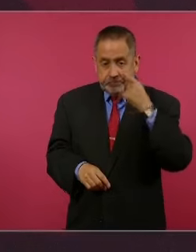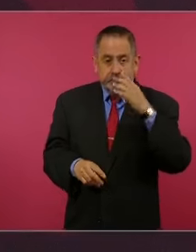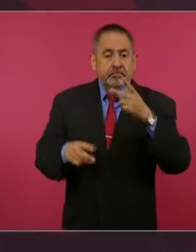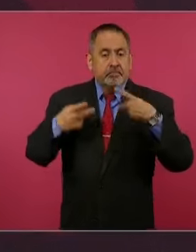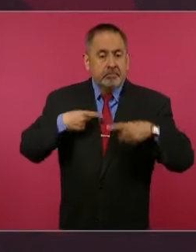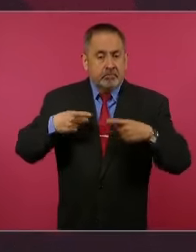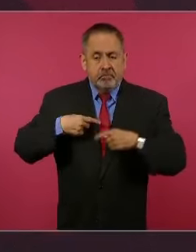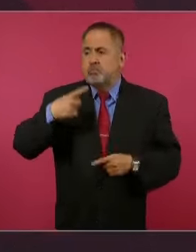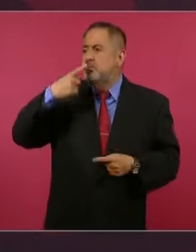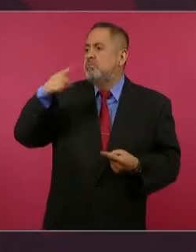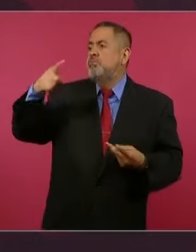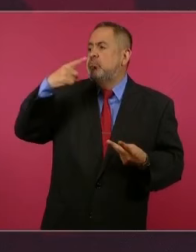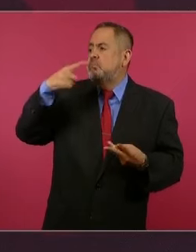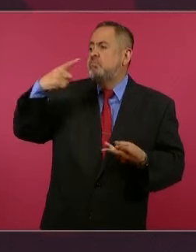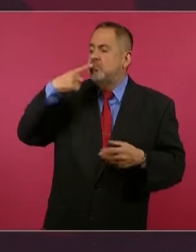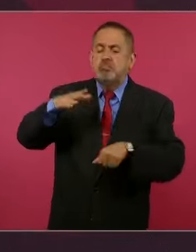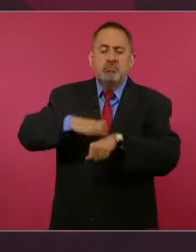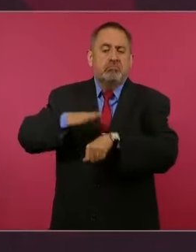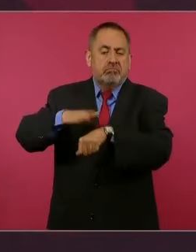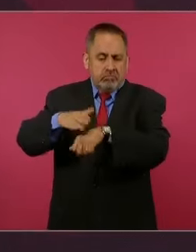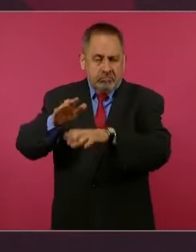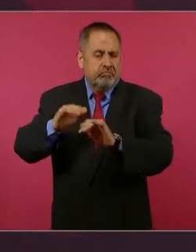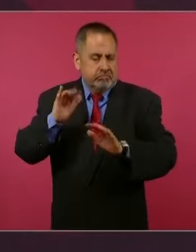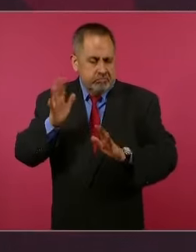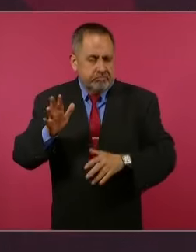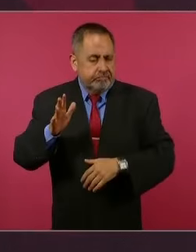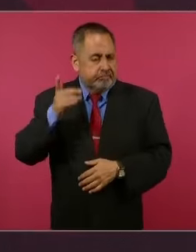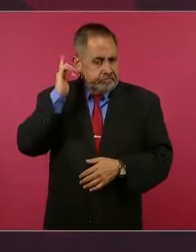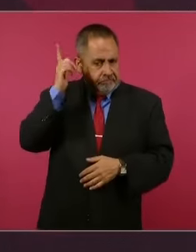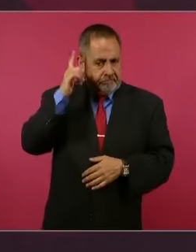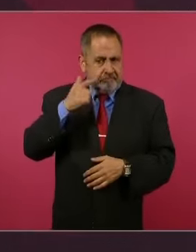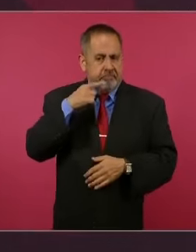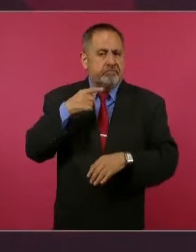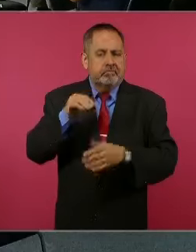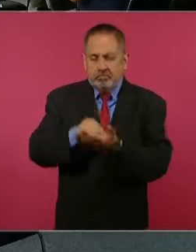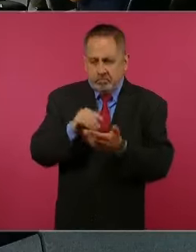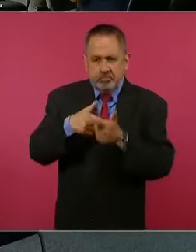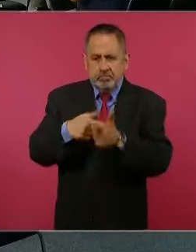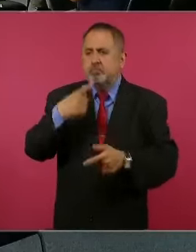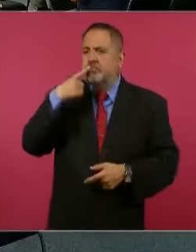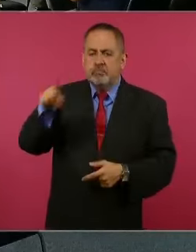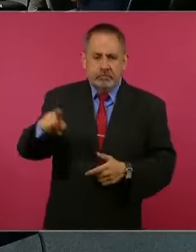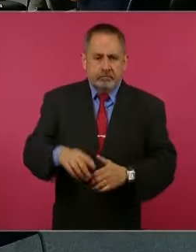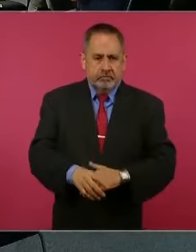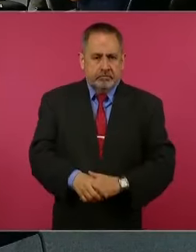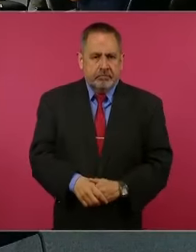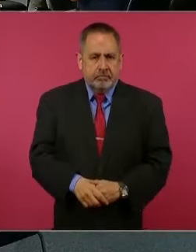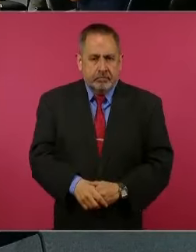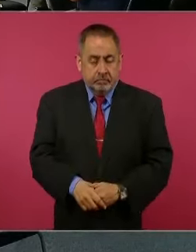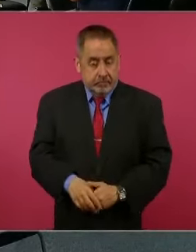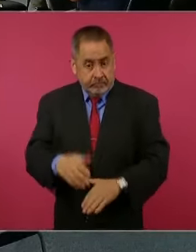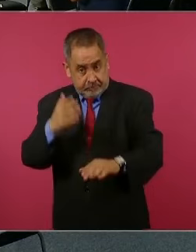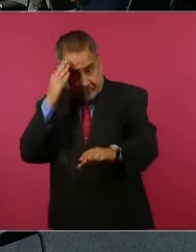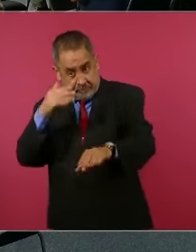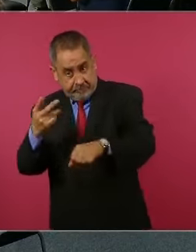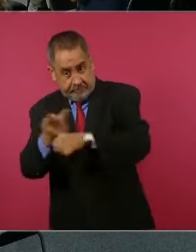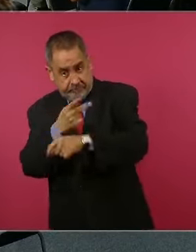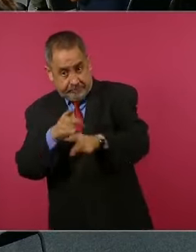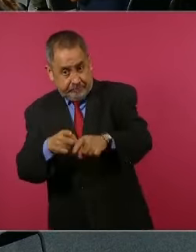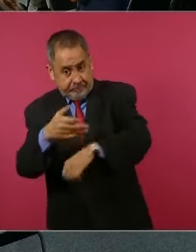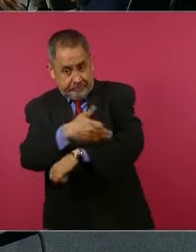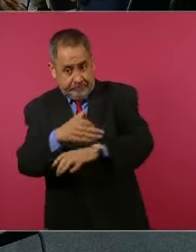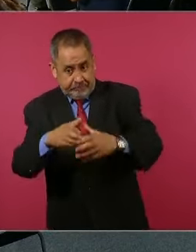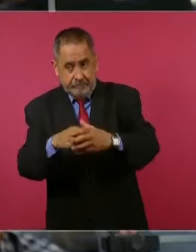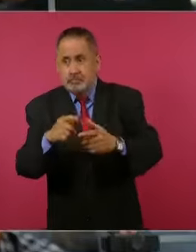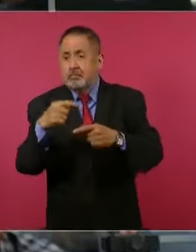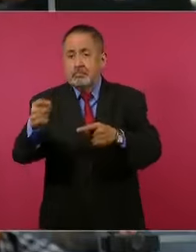denuncia más y ojalá y se siga denunciando sabe qué le pasó a esta familia Ya tiene 15 días